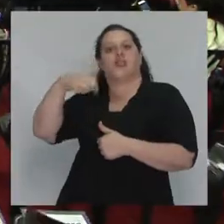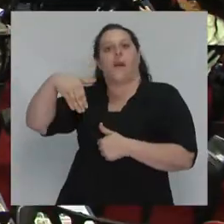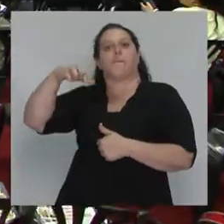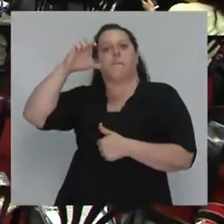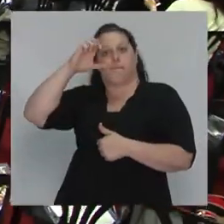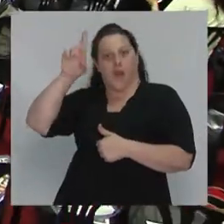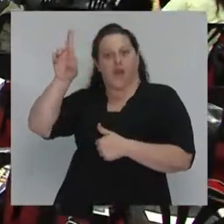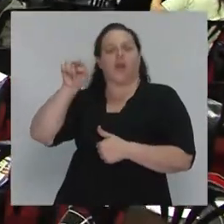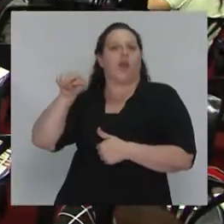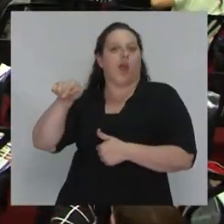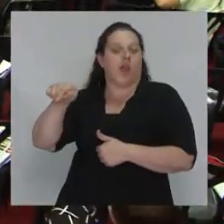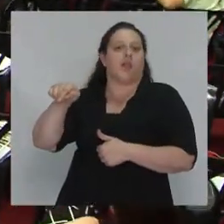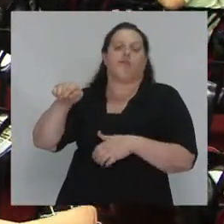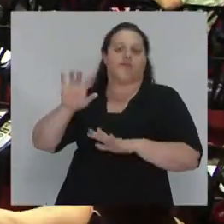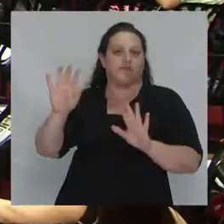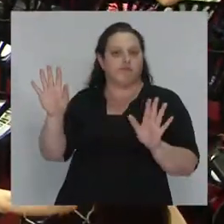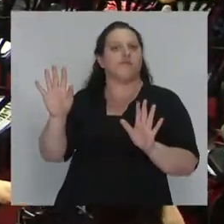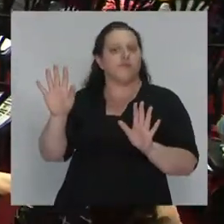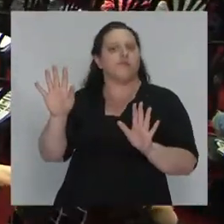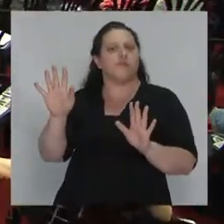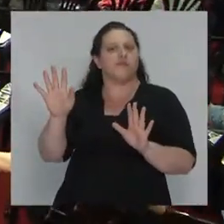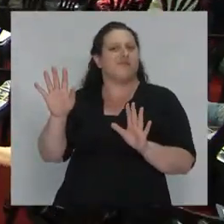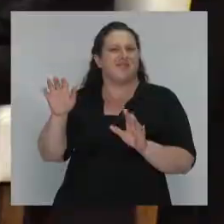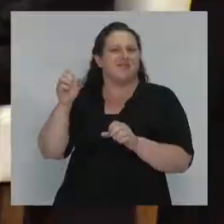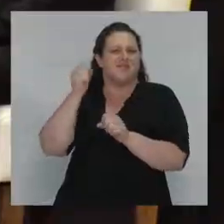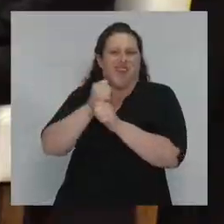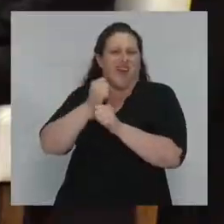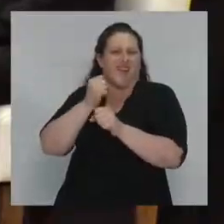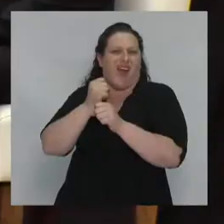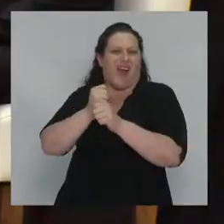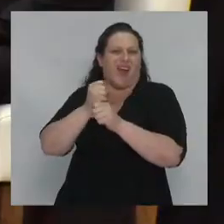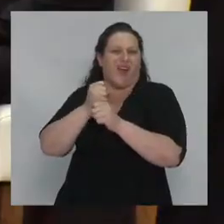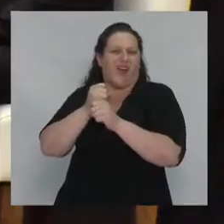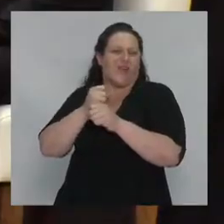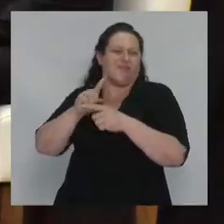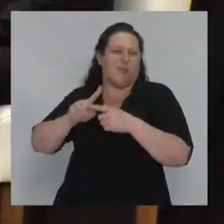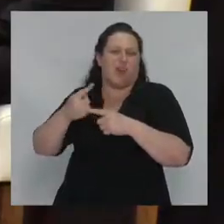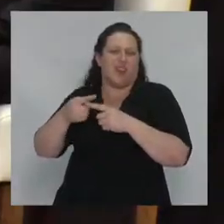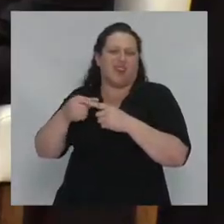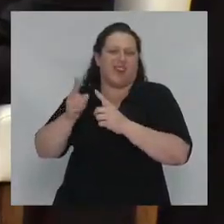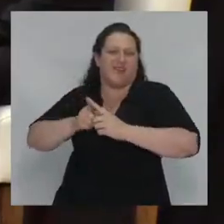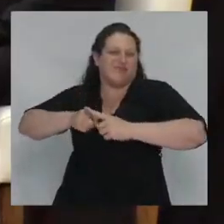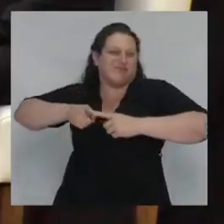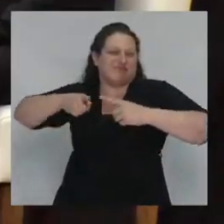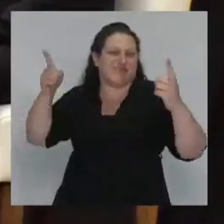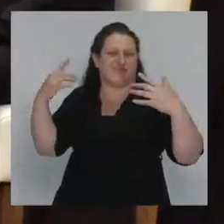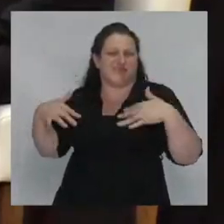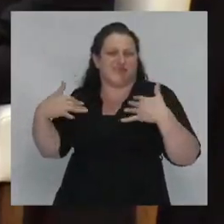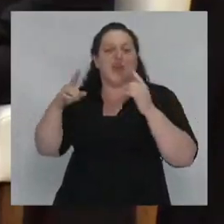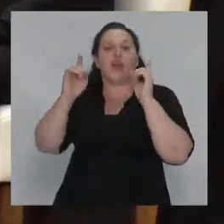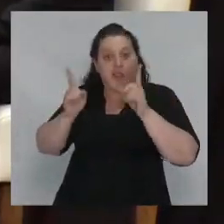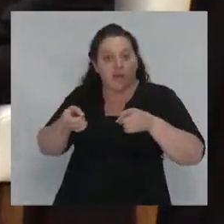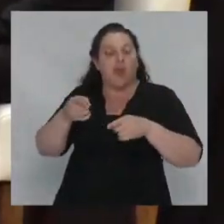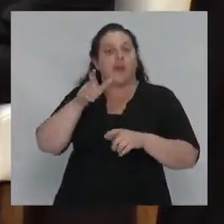Ernesto Samper, además de toda su larguísima trayectoria política, es una persona muy querida